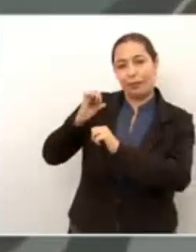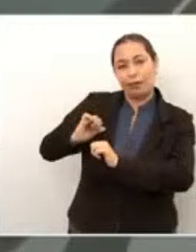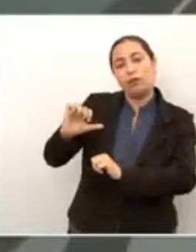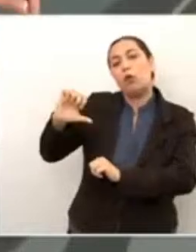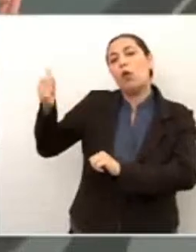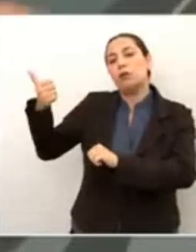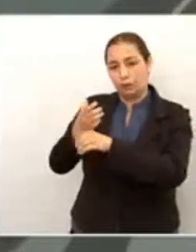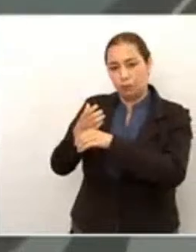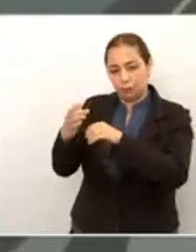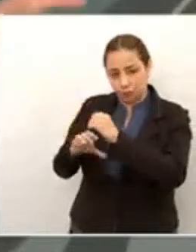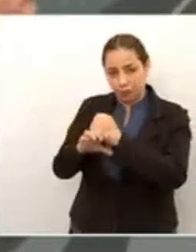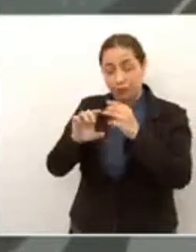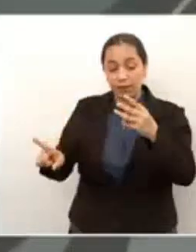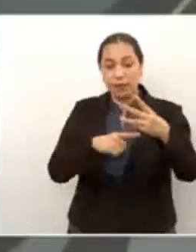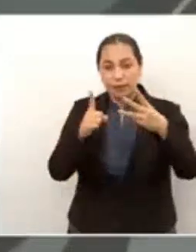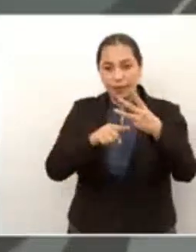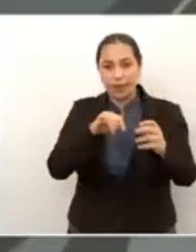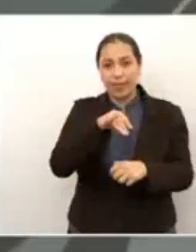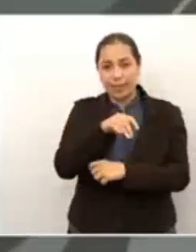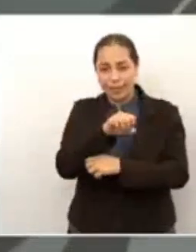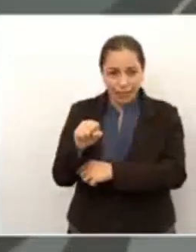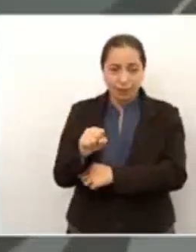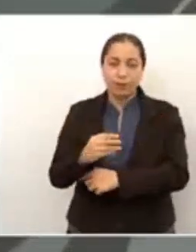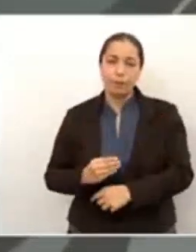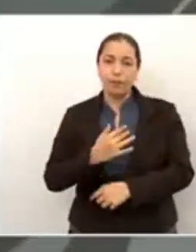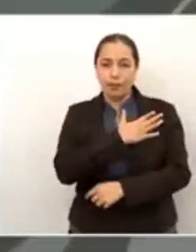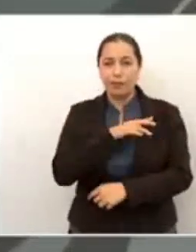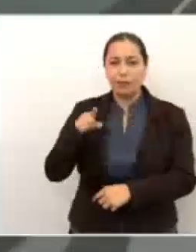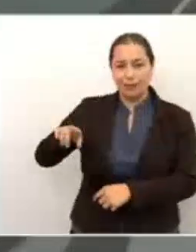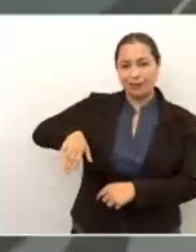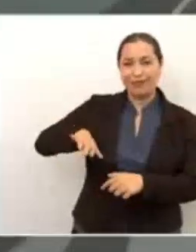el IMSS Bienestar, que ya escucharon a Alejandro Schwartz.